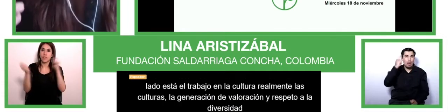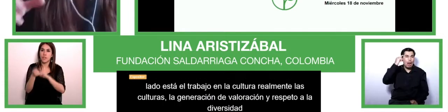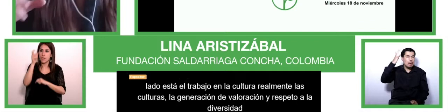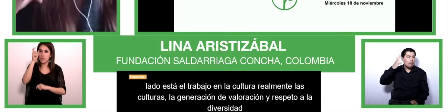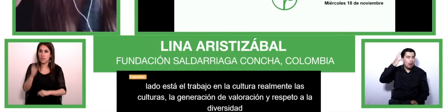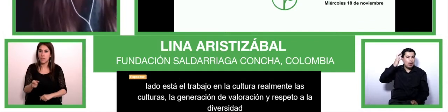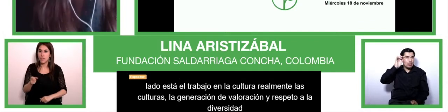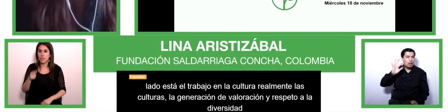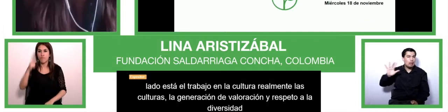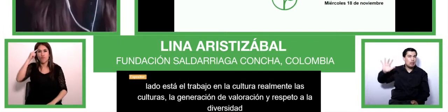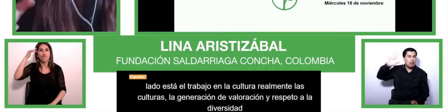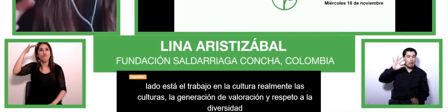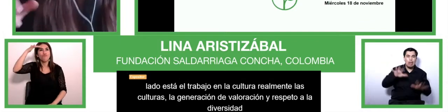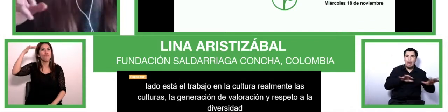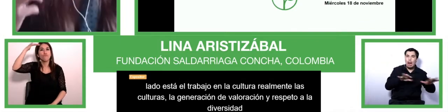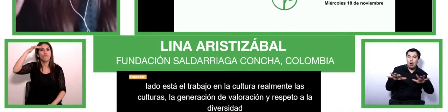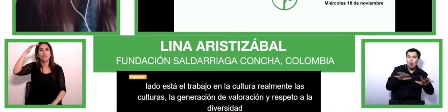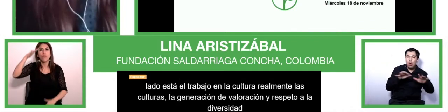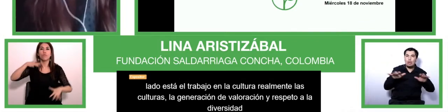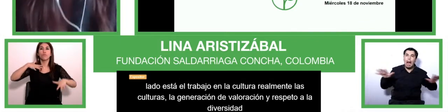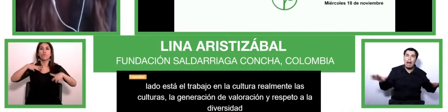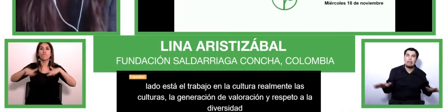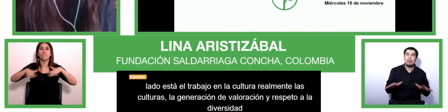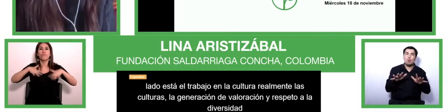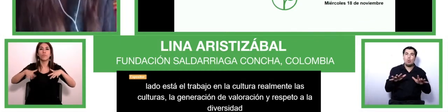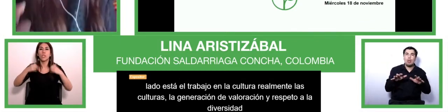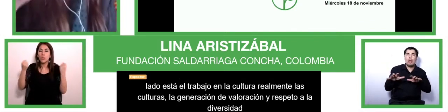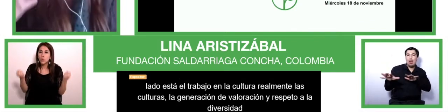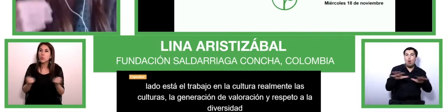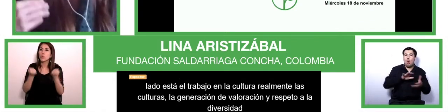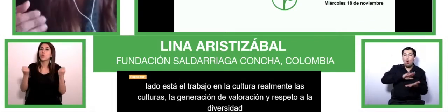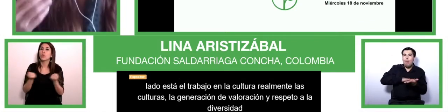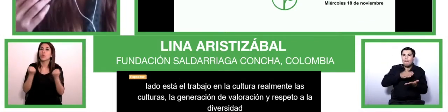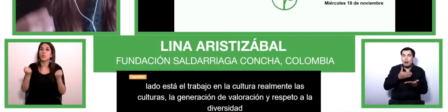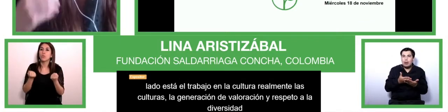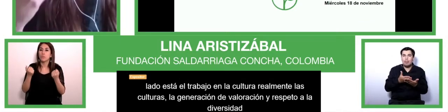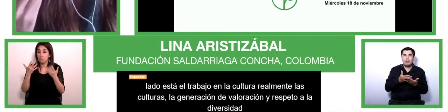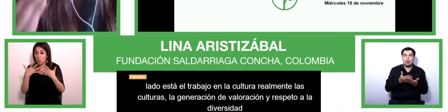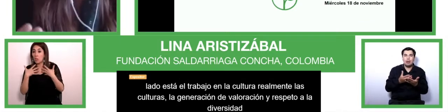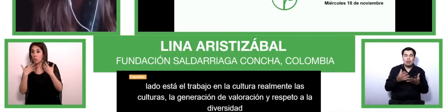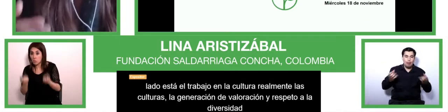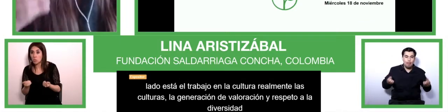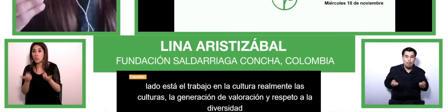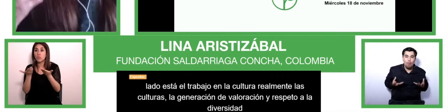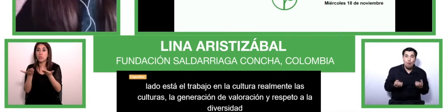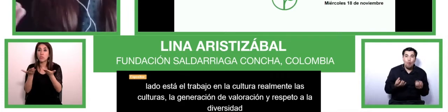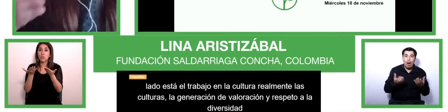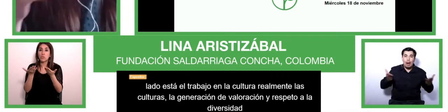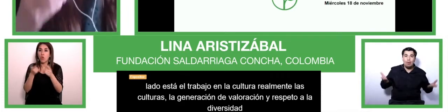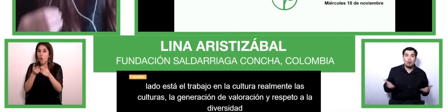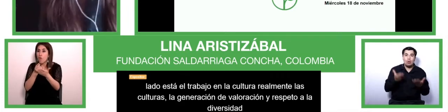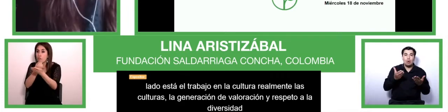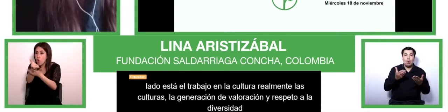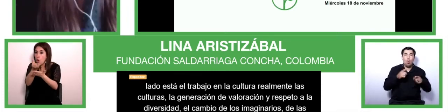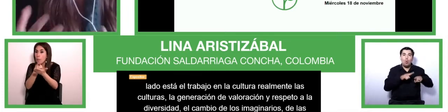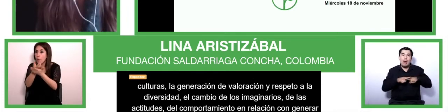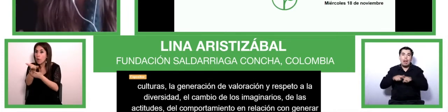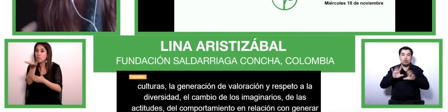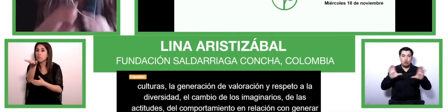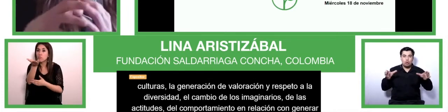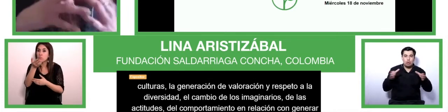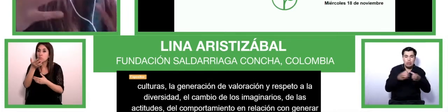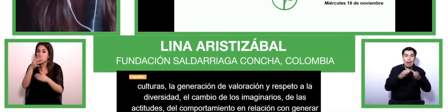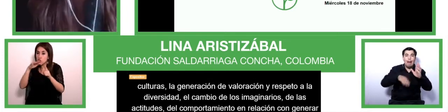los imaginarios, de las actitudes, de los comportamientos en relación con generar una sociedad más incluyente, pero también